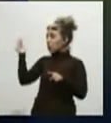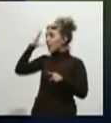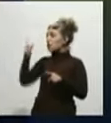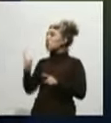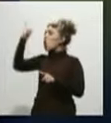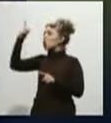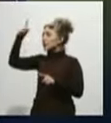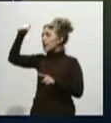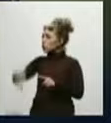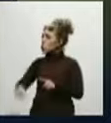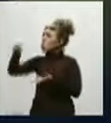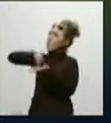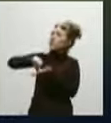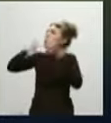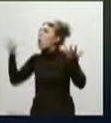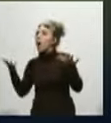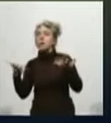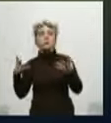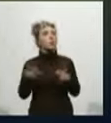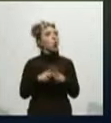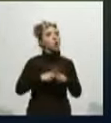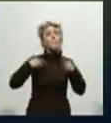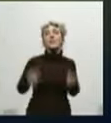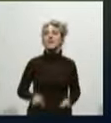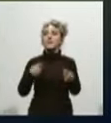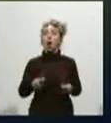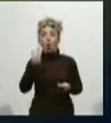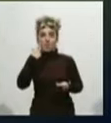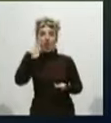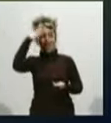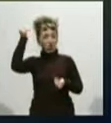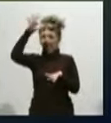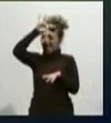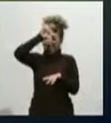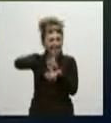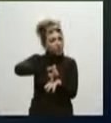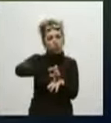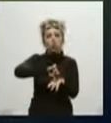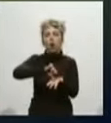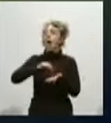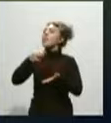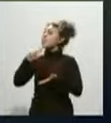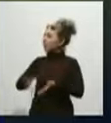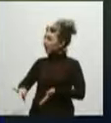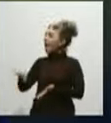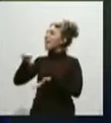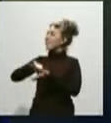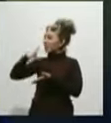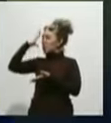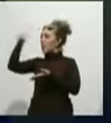centro, Lanzarote sur. Ya, coño, qué pesado. Mira, somos de la zona centro de la isla, la zona centro de Lanzarote. Ah, zona centro de